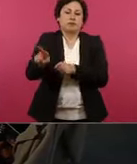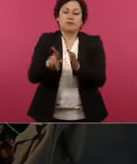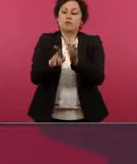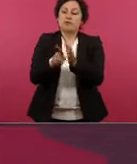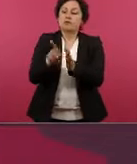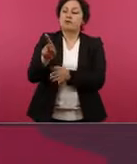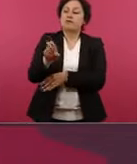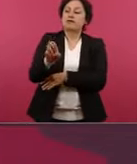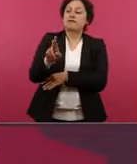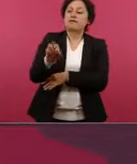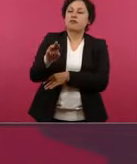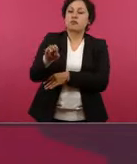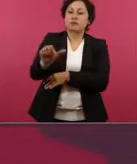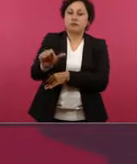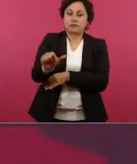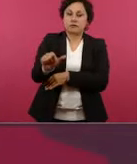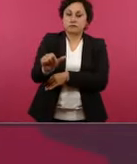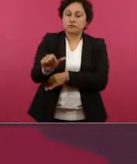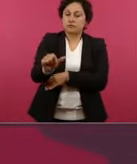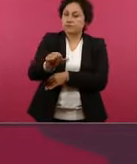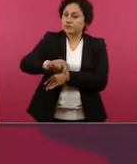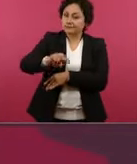todavía son más